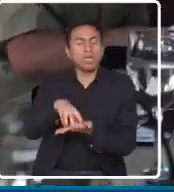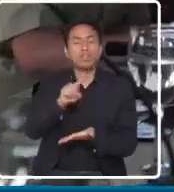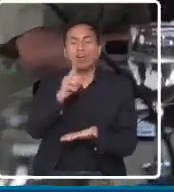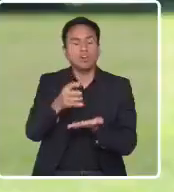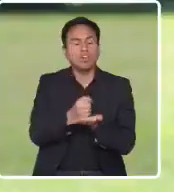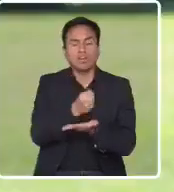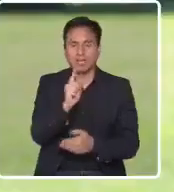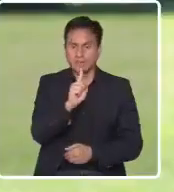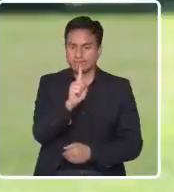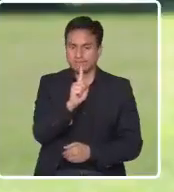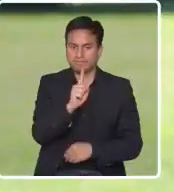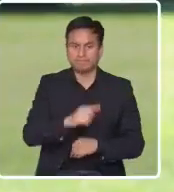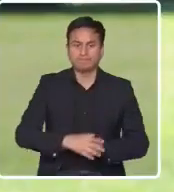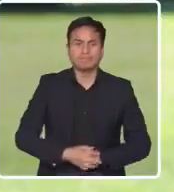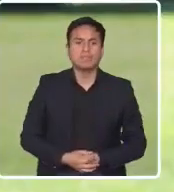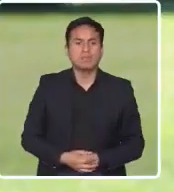lograr.